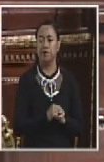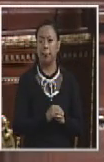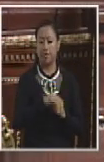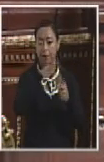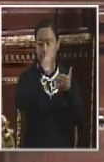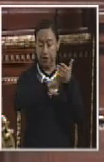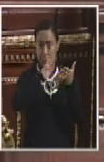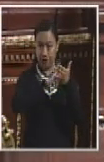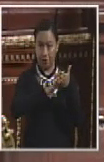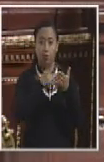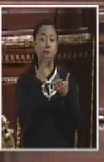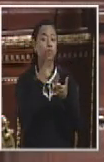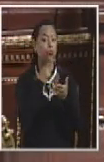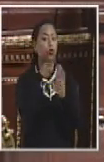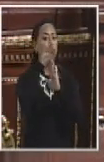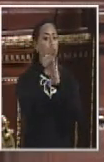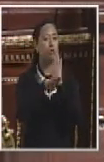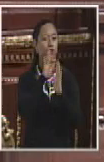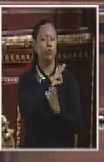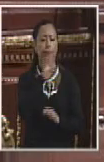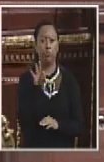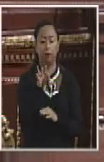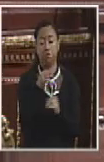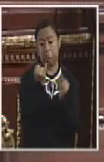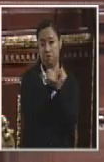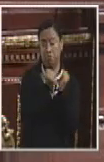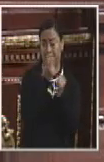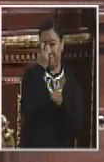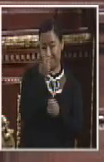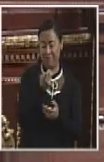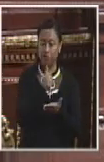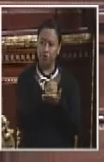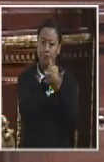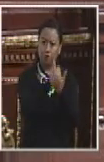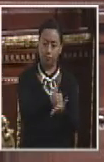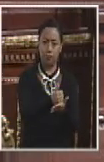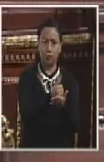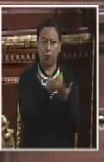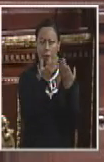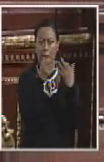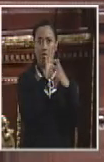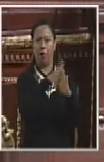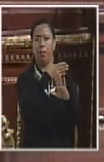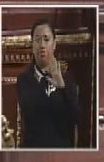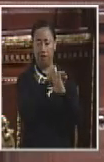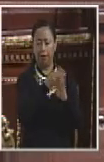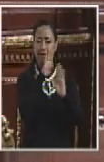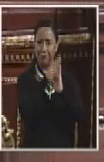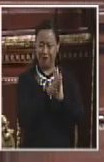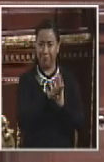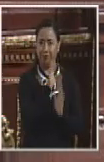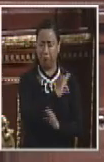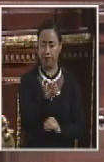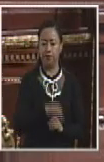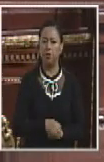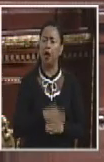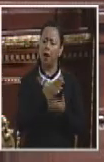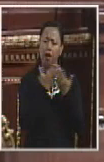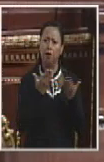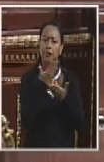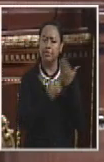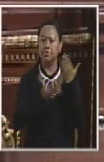reducir el consumo de papel y con ello contribuir a reducir el impacto ambiental, por lo que se propone que algunos